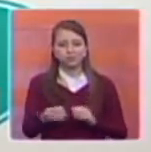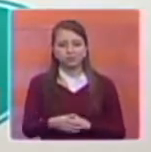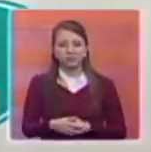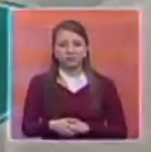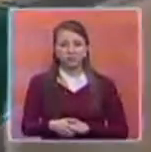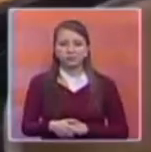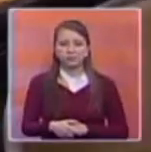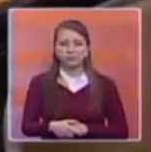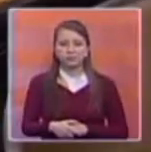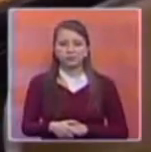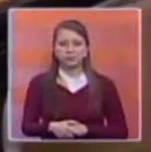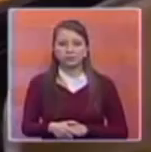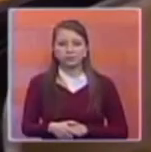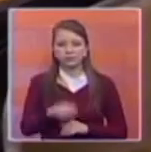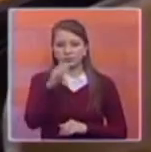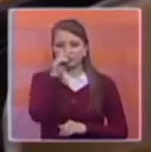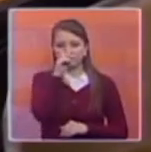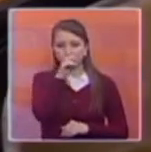Ahí.